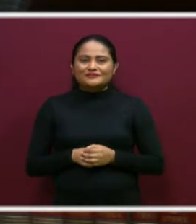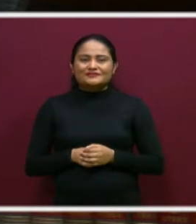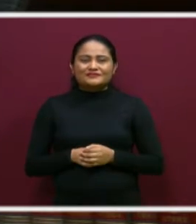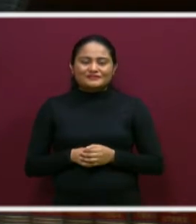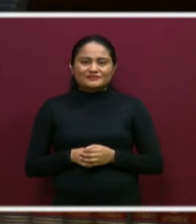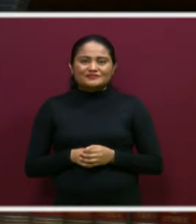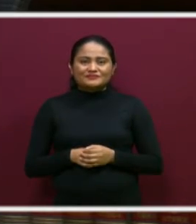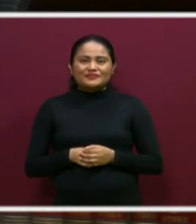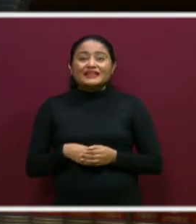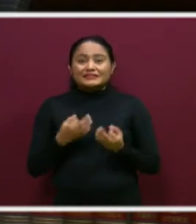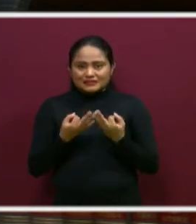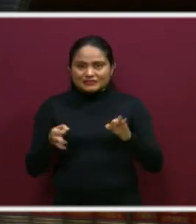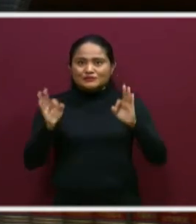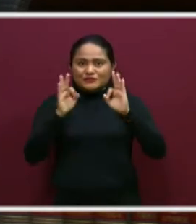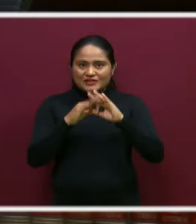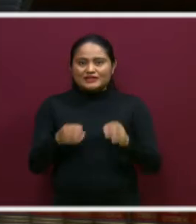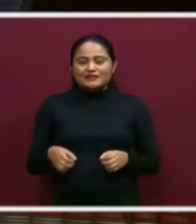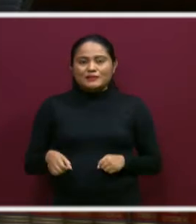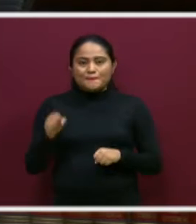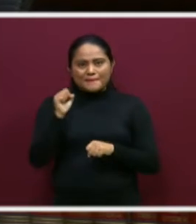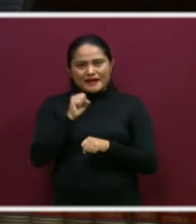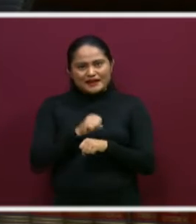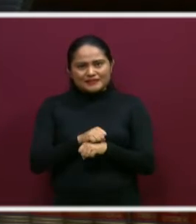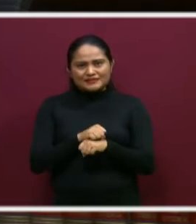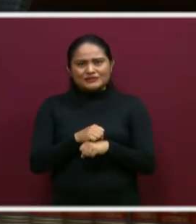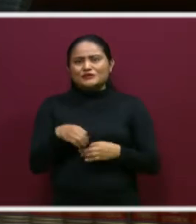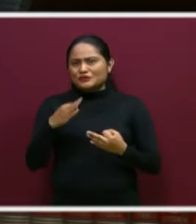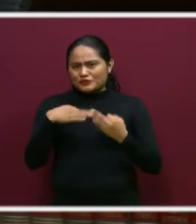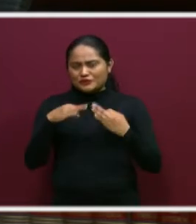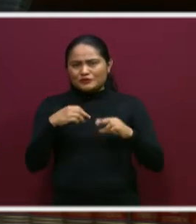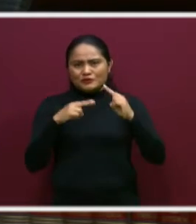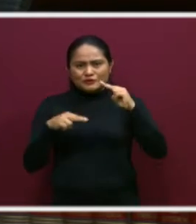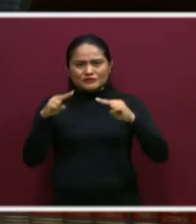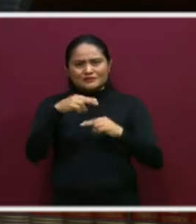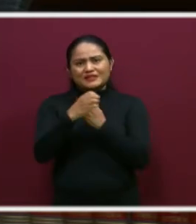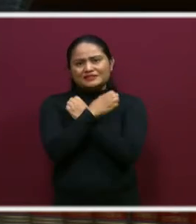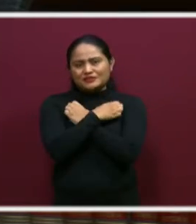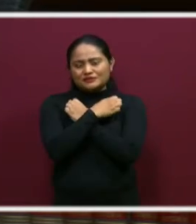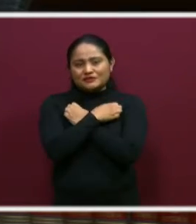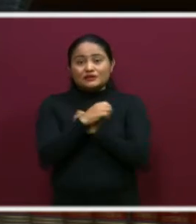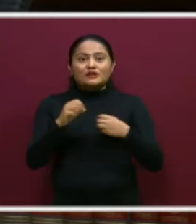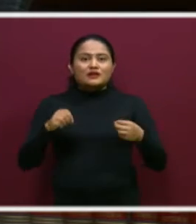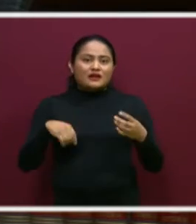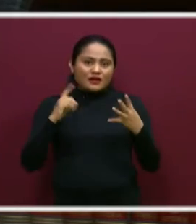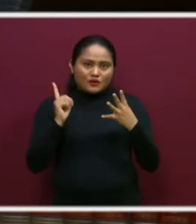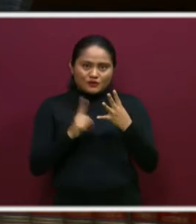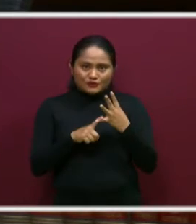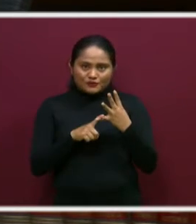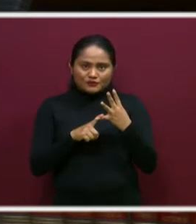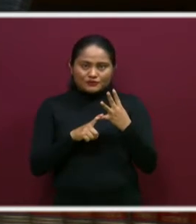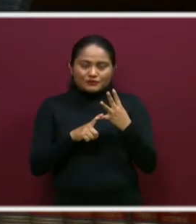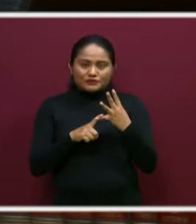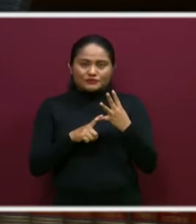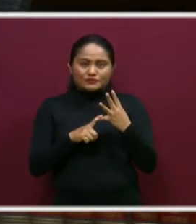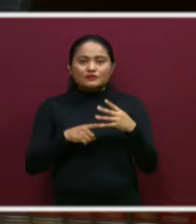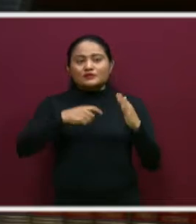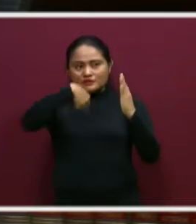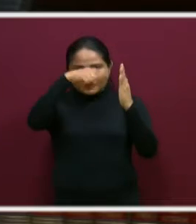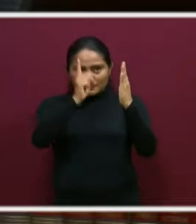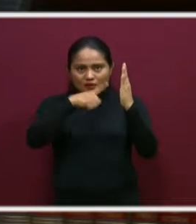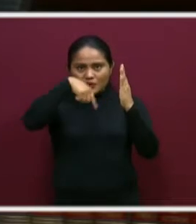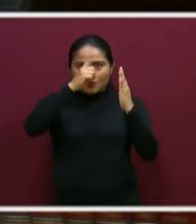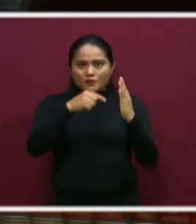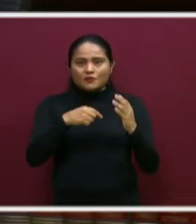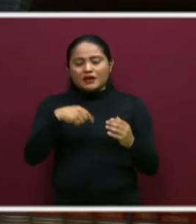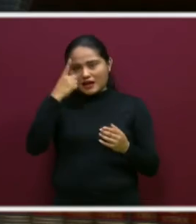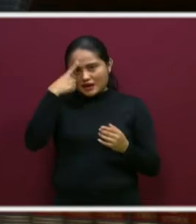estar practicando en todos los niveles educativos otro cuarto taller es el de acuarela para niños que lo imparte la maestra de área y canadá